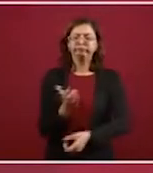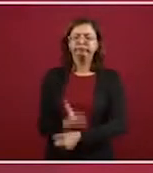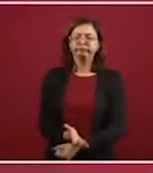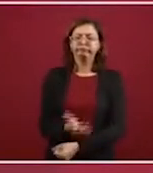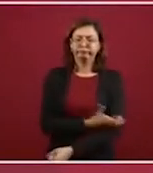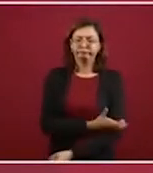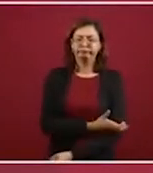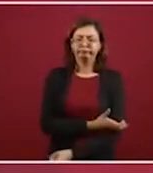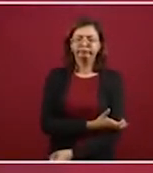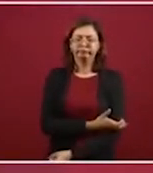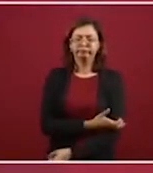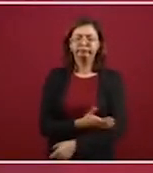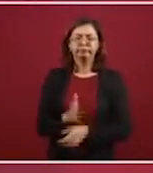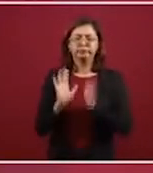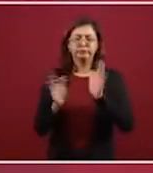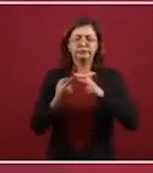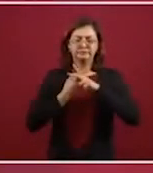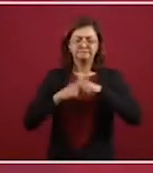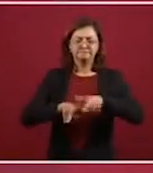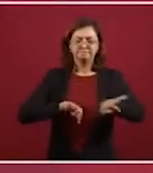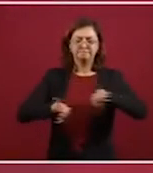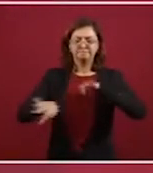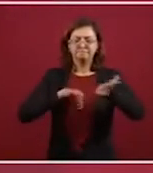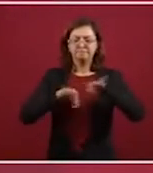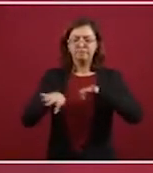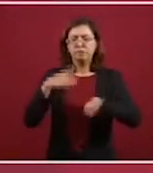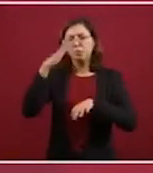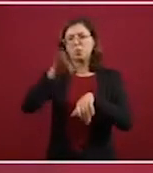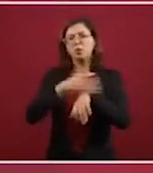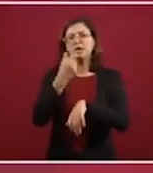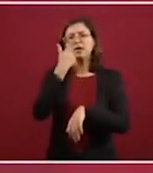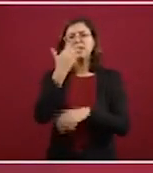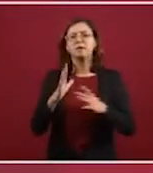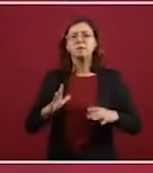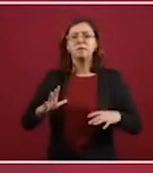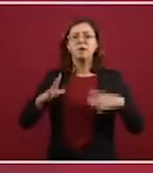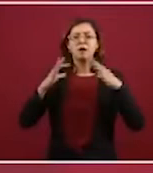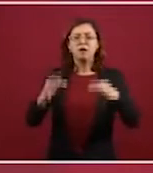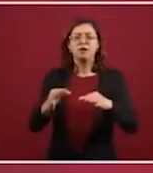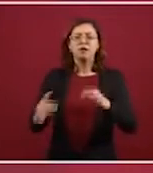trabajando en la creación de escuelas